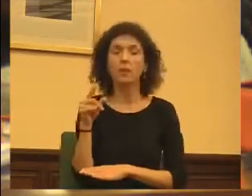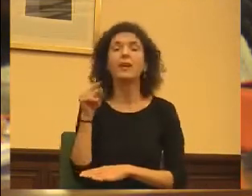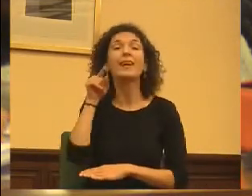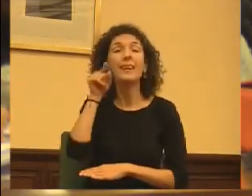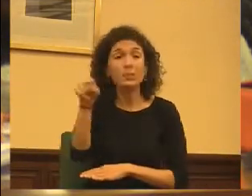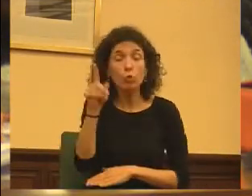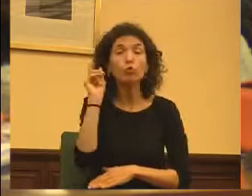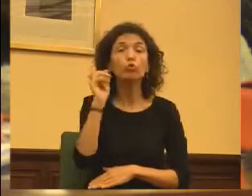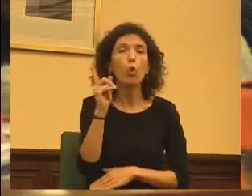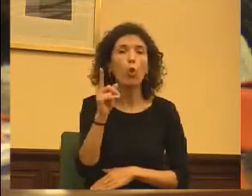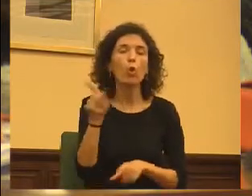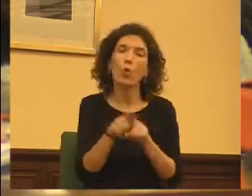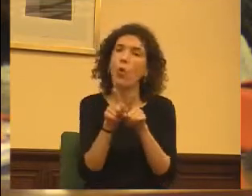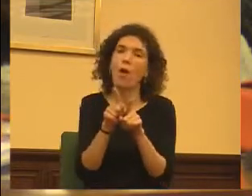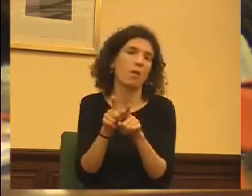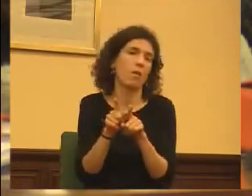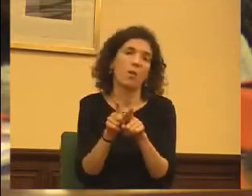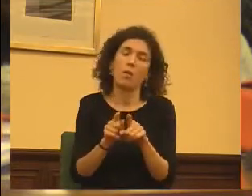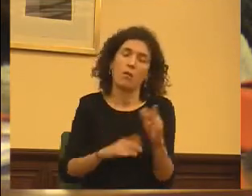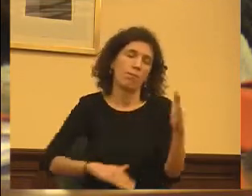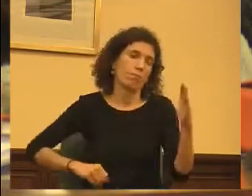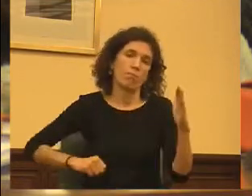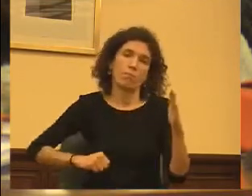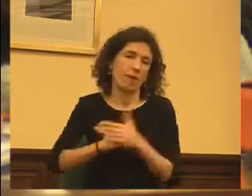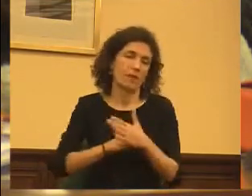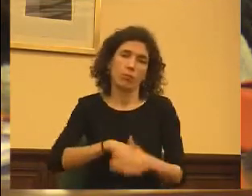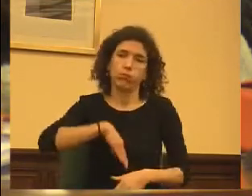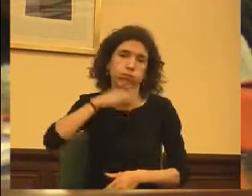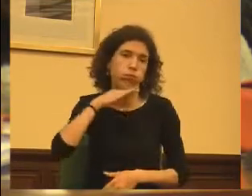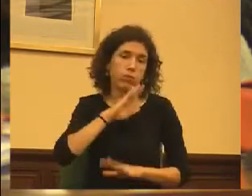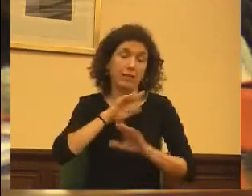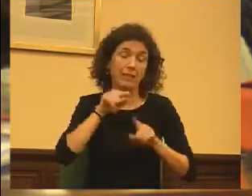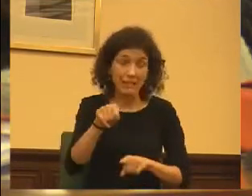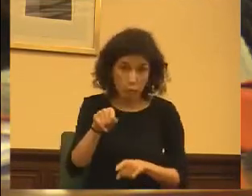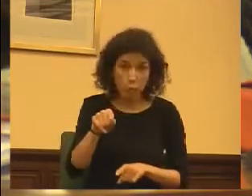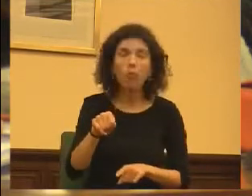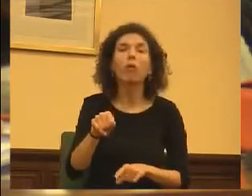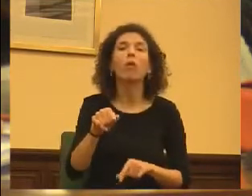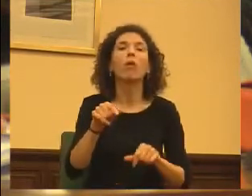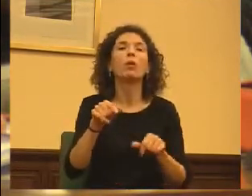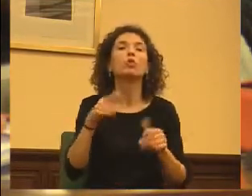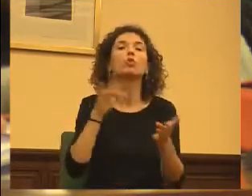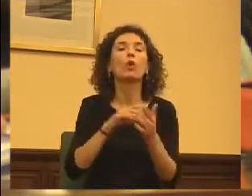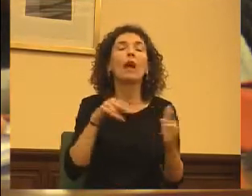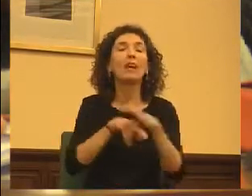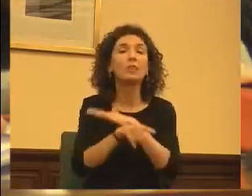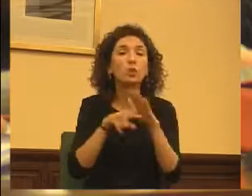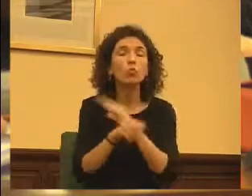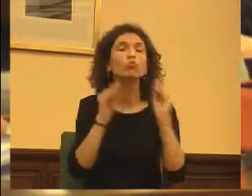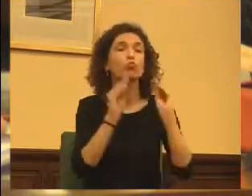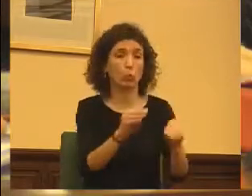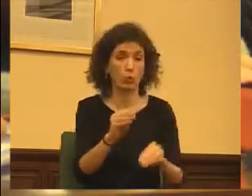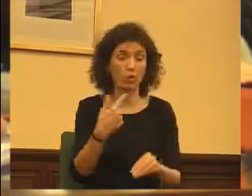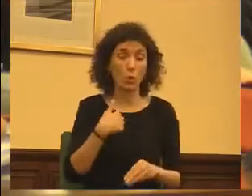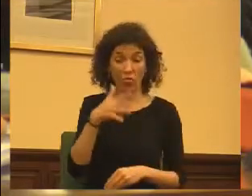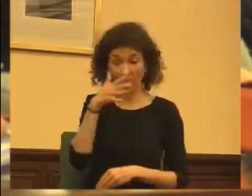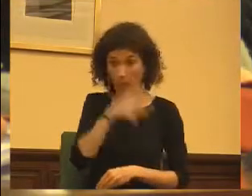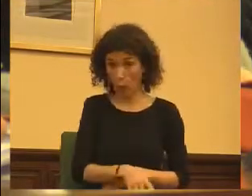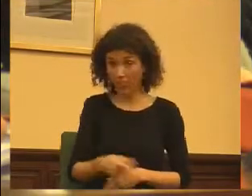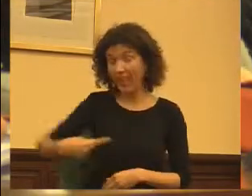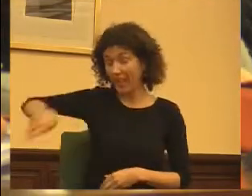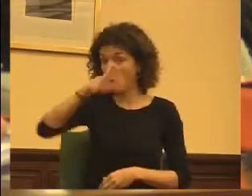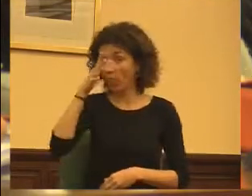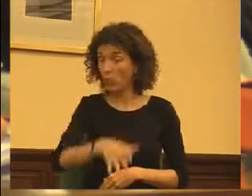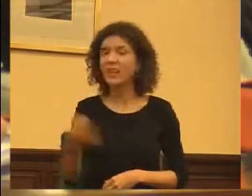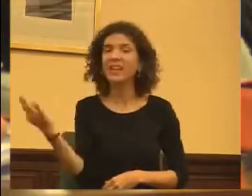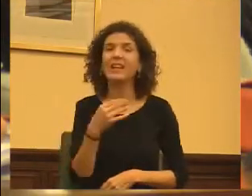Madrid. Eso solo ha sido la gota que ha colmado el vaso. Y todo eso, señora Cortés, ha pasado durante su gestión. Lo que